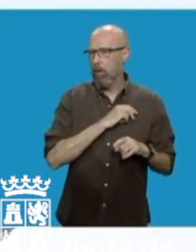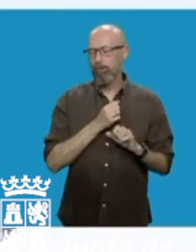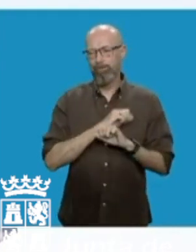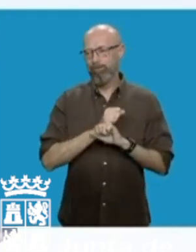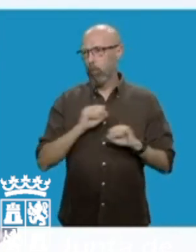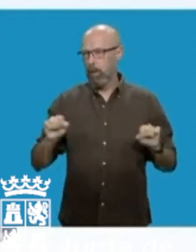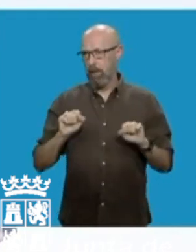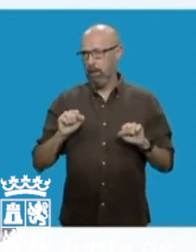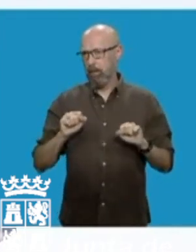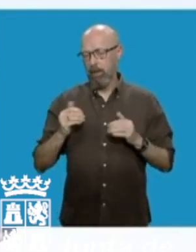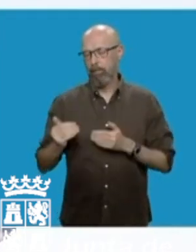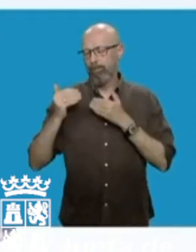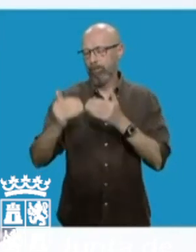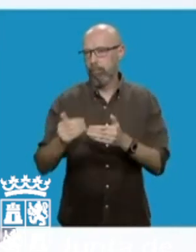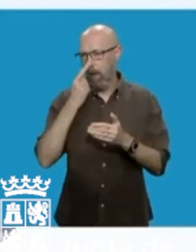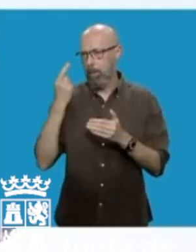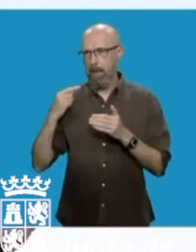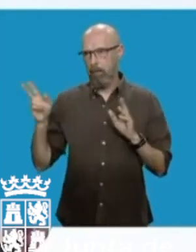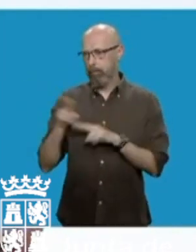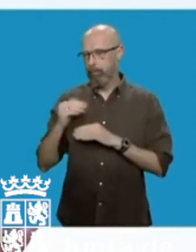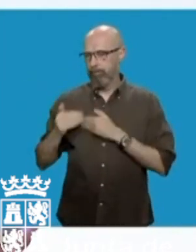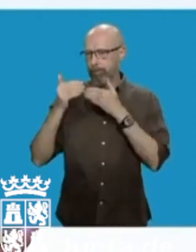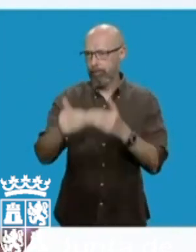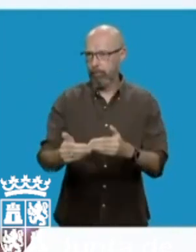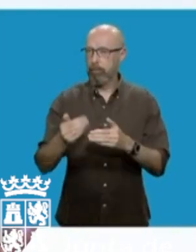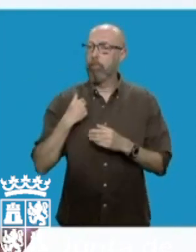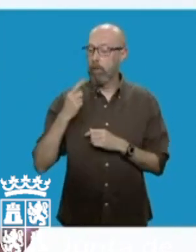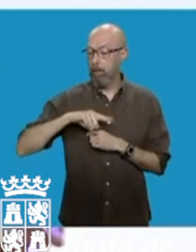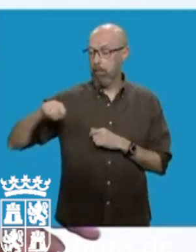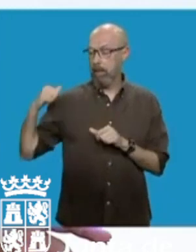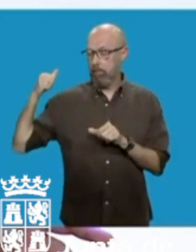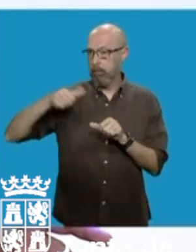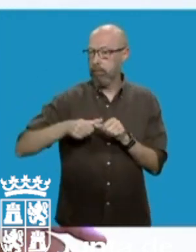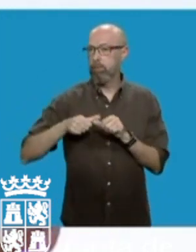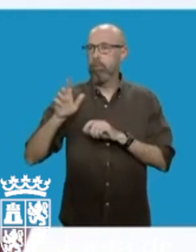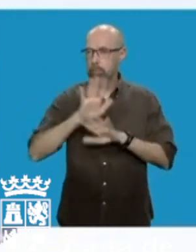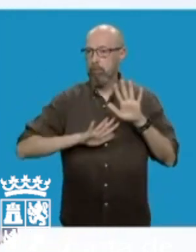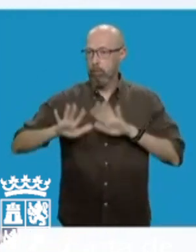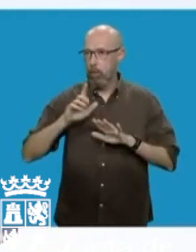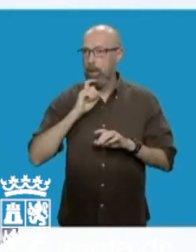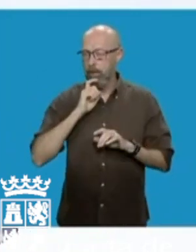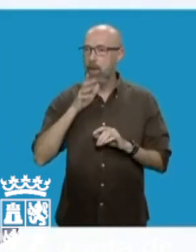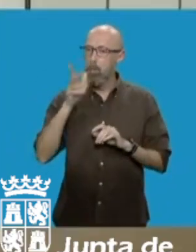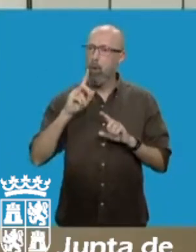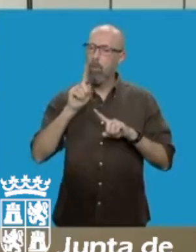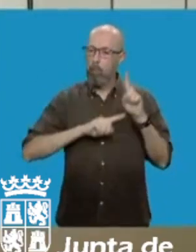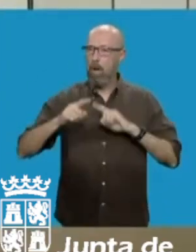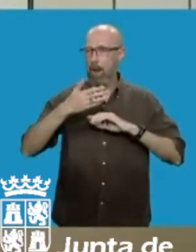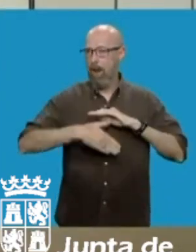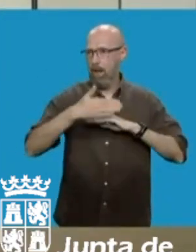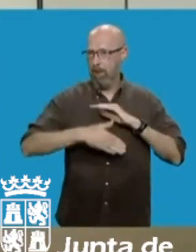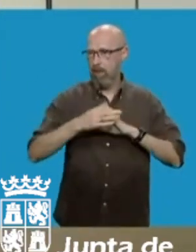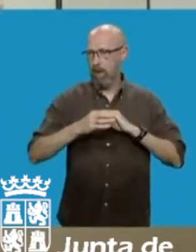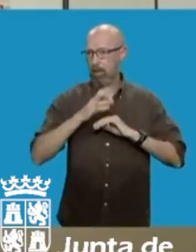aplazada. Estos últimos meses han sido complicados para toda la población debido a las restricciones sanitarias y también lo han sido para